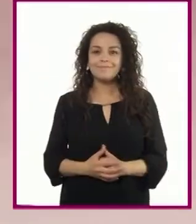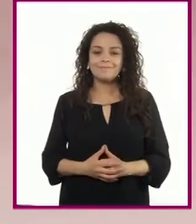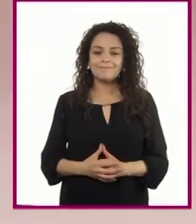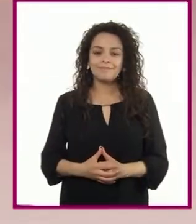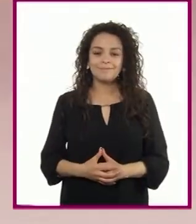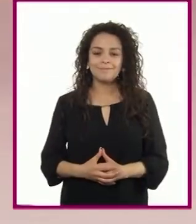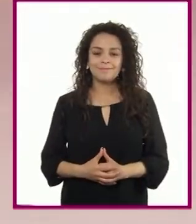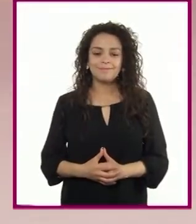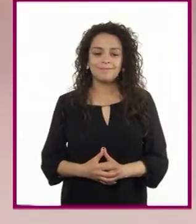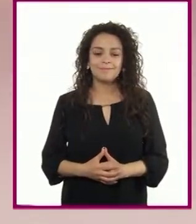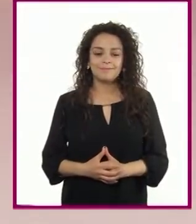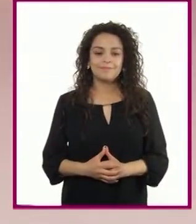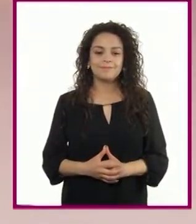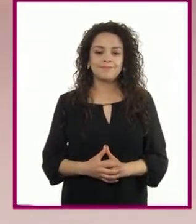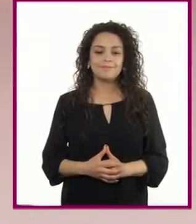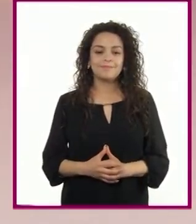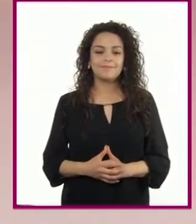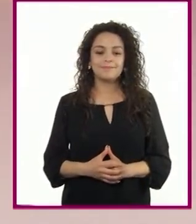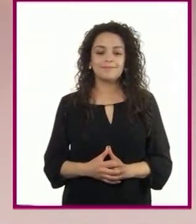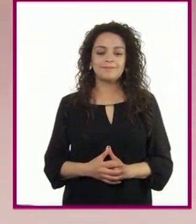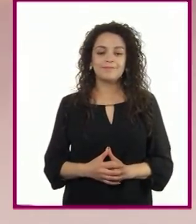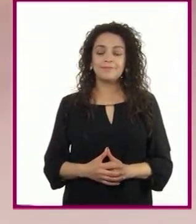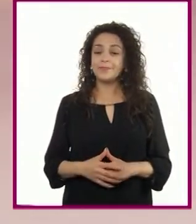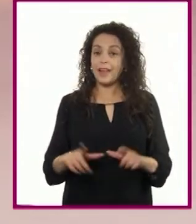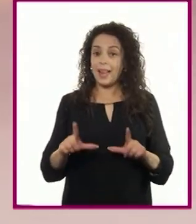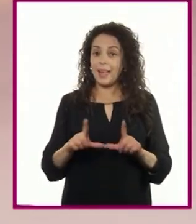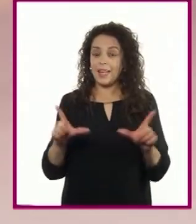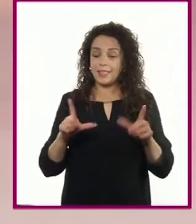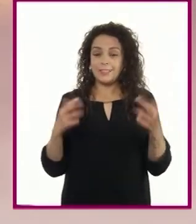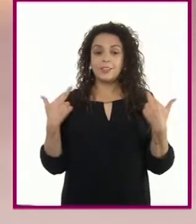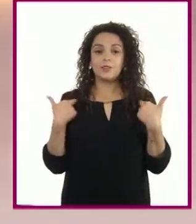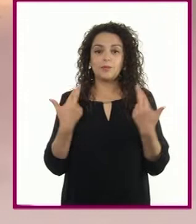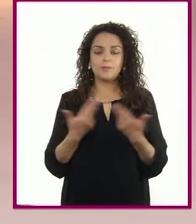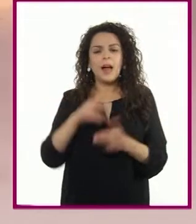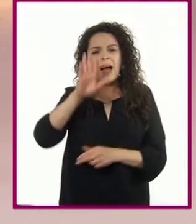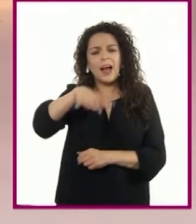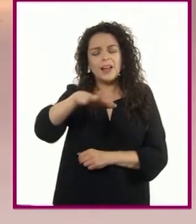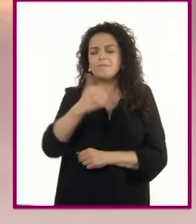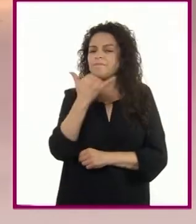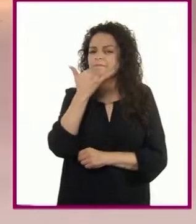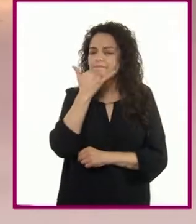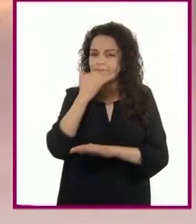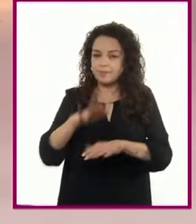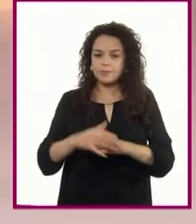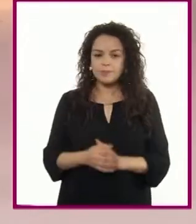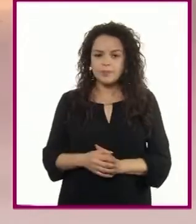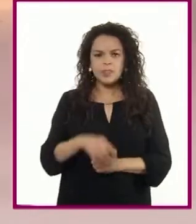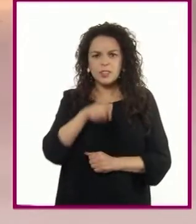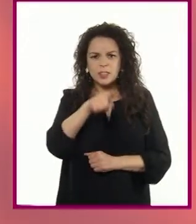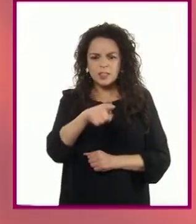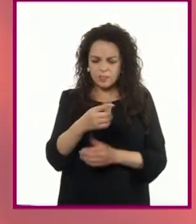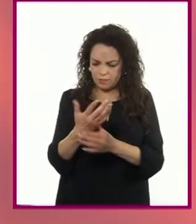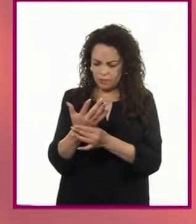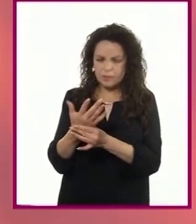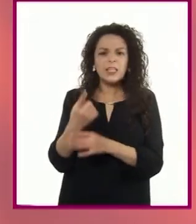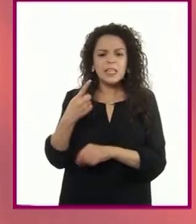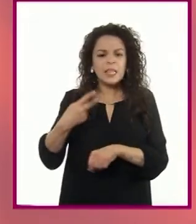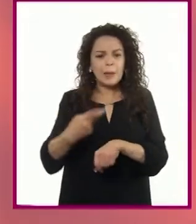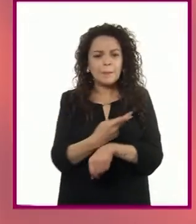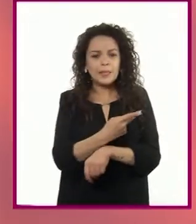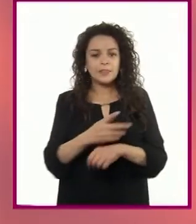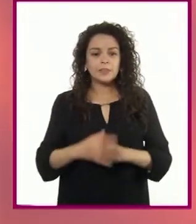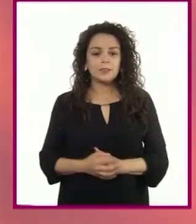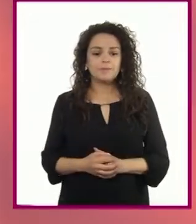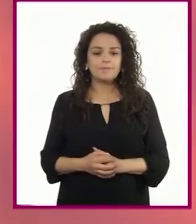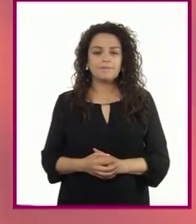Sí. Excelente. Listo, maestra. Oiga, por cierto, ¿qué le pasó en su mano? Solo